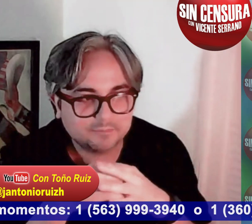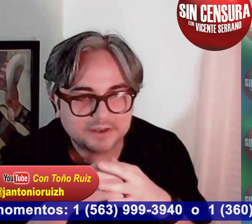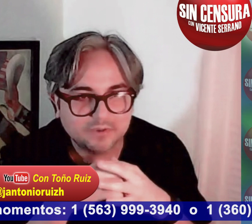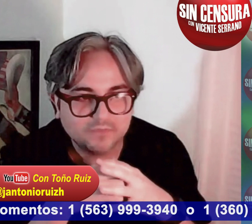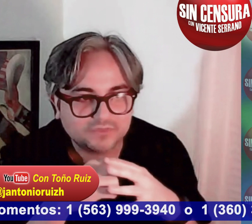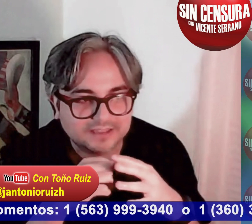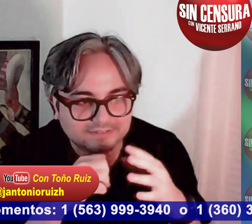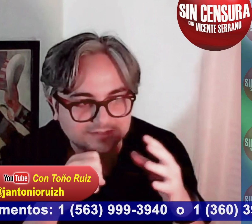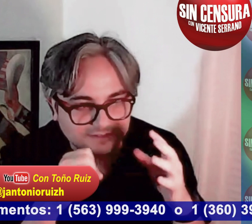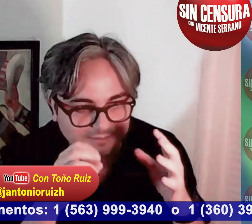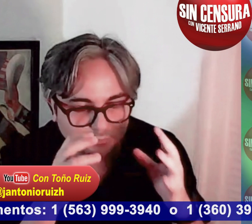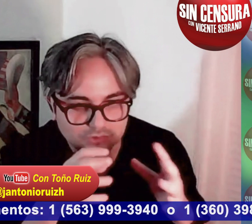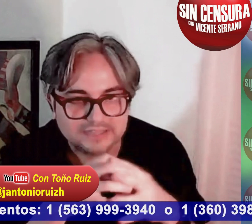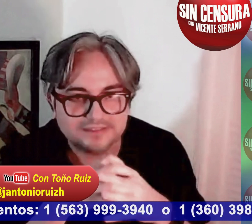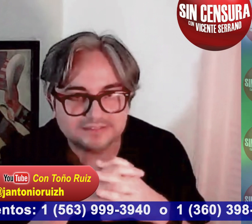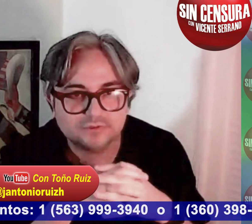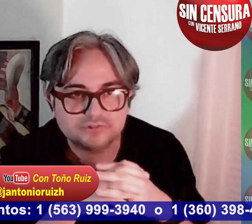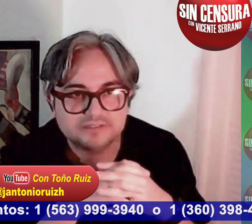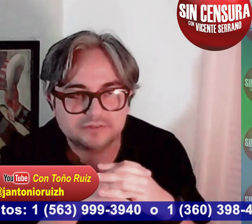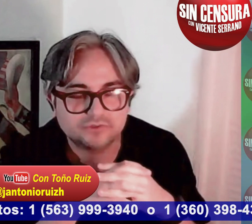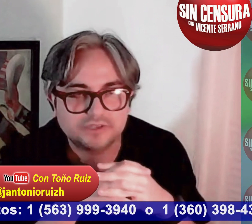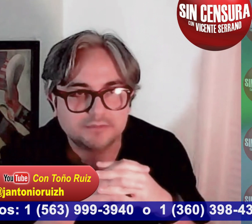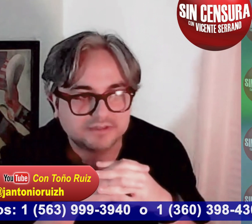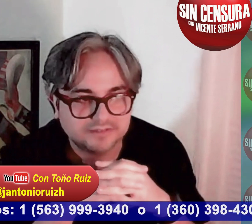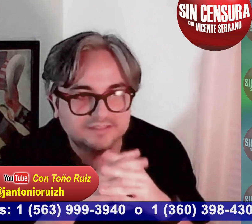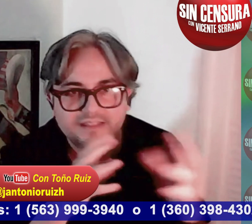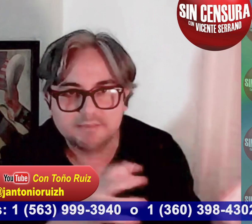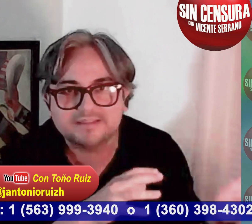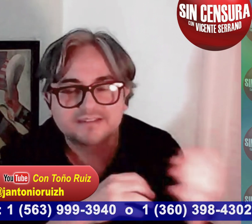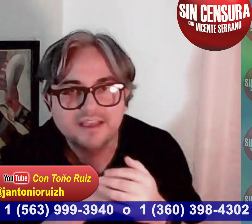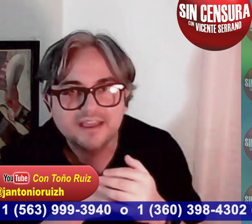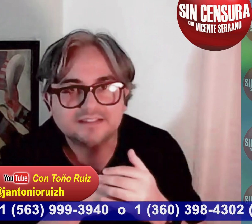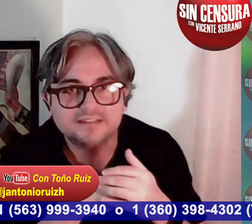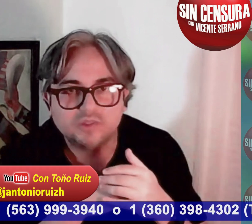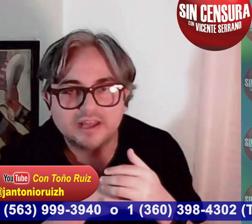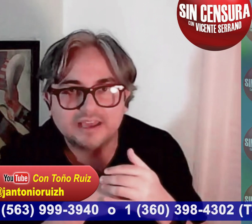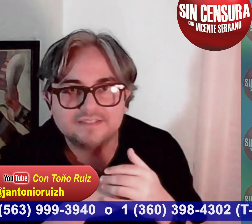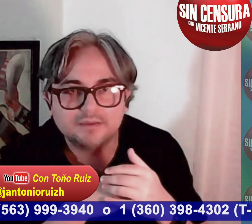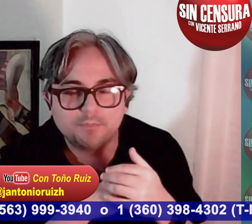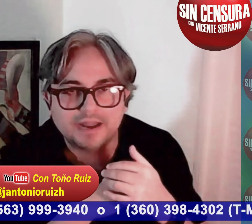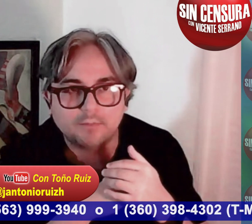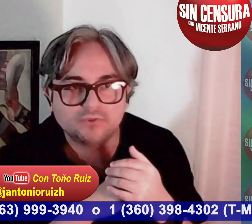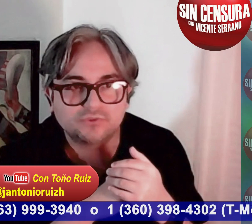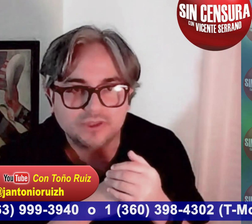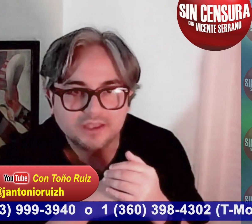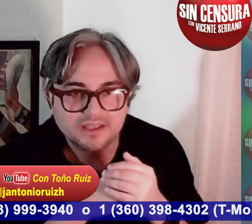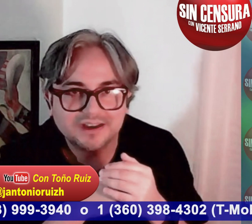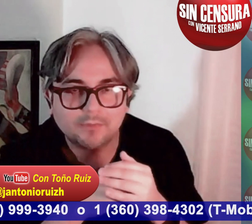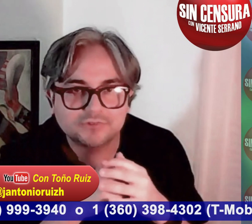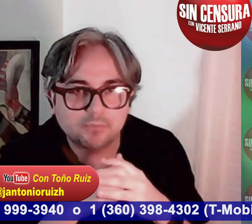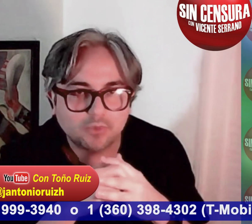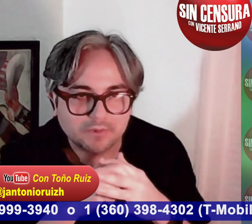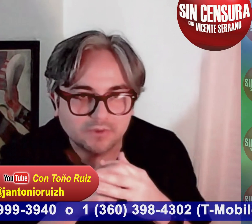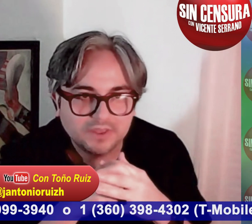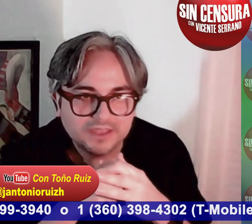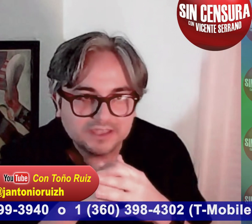serie de preguntas importantes en justicia social al presidente, además atendiendo a la gente para la voz del pueblo.